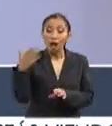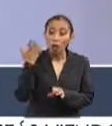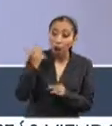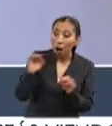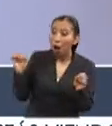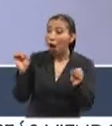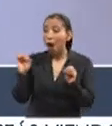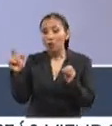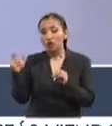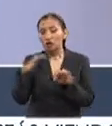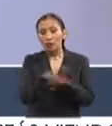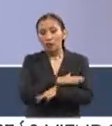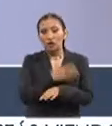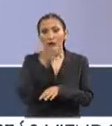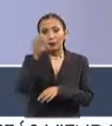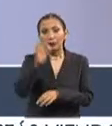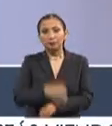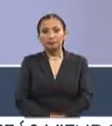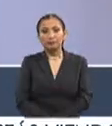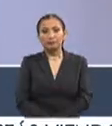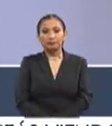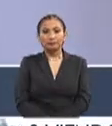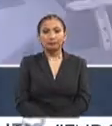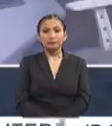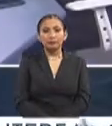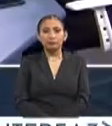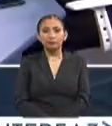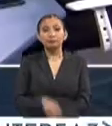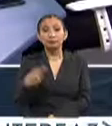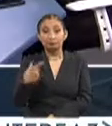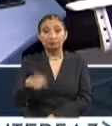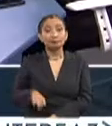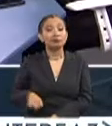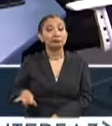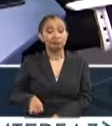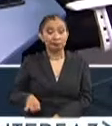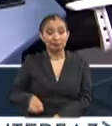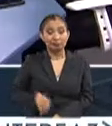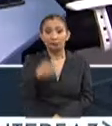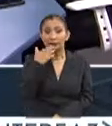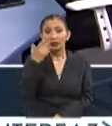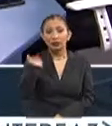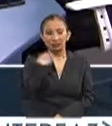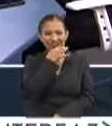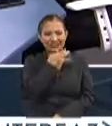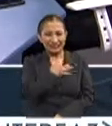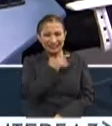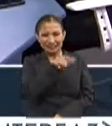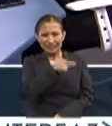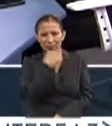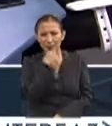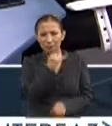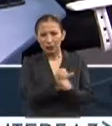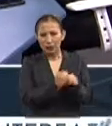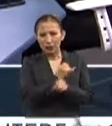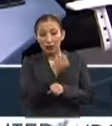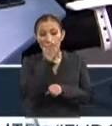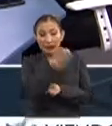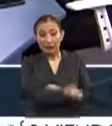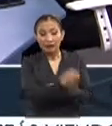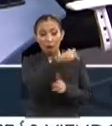están trabajando por estos cambios que tú acabas de comentar? Una pregunta también muy interesante, Omar. Lo que nos comentaba el investigador es que este tipo